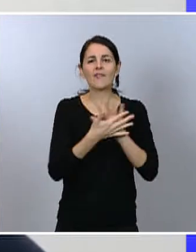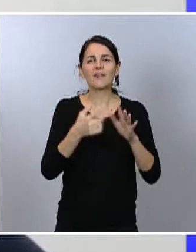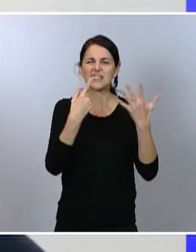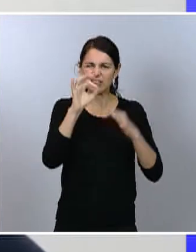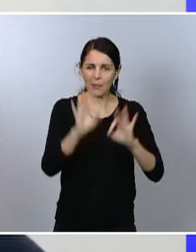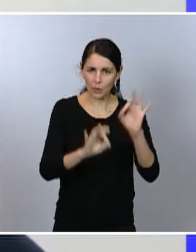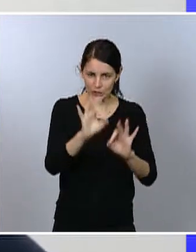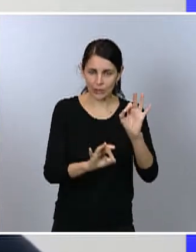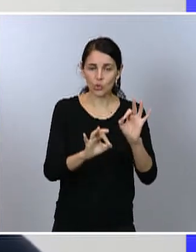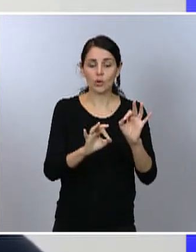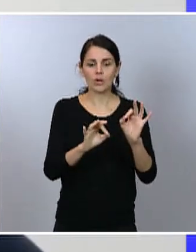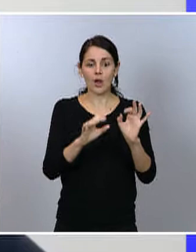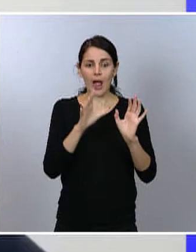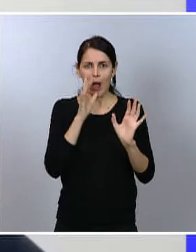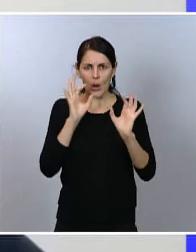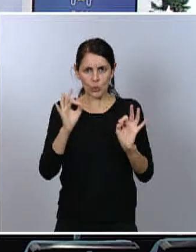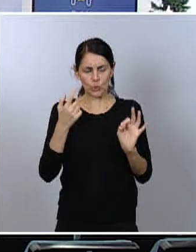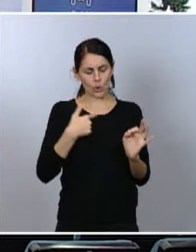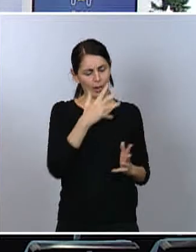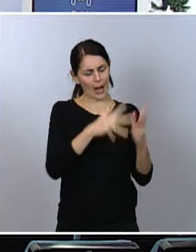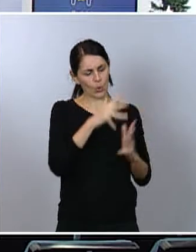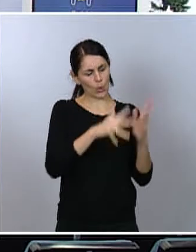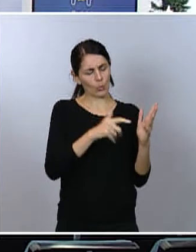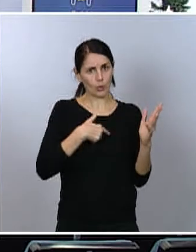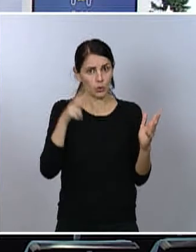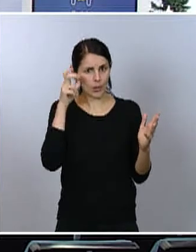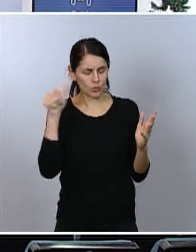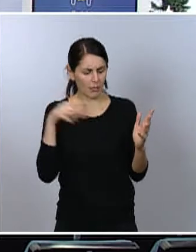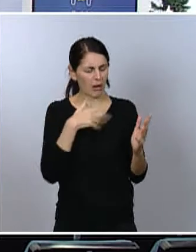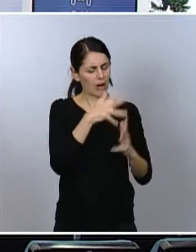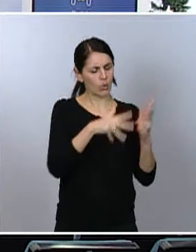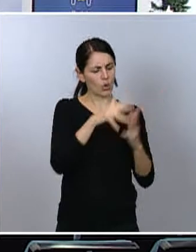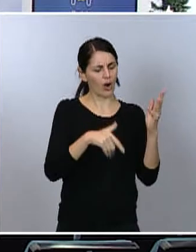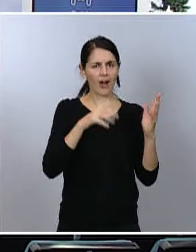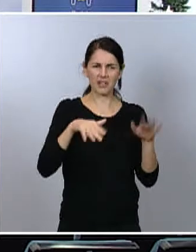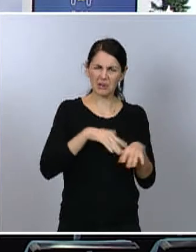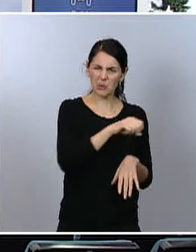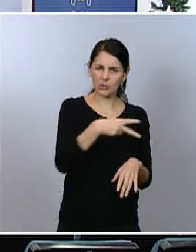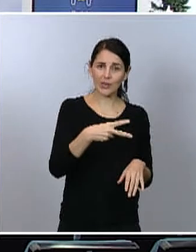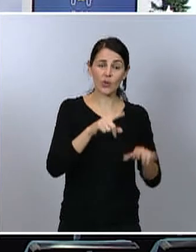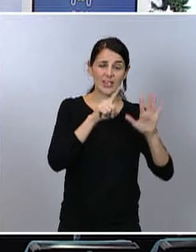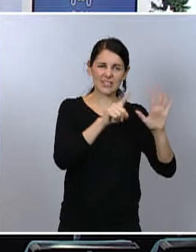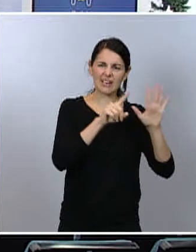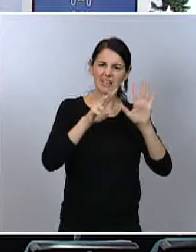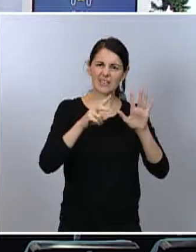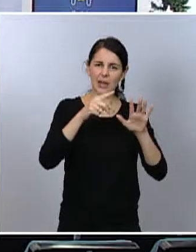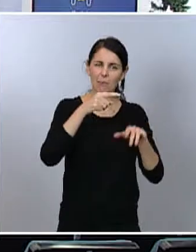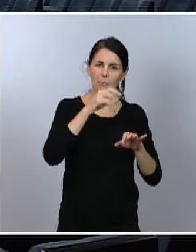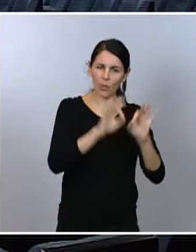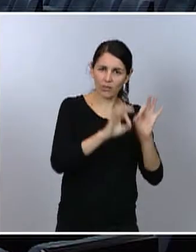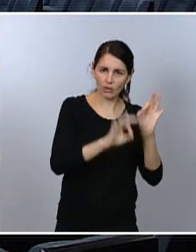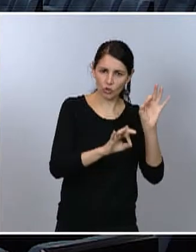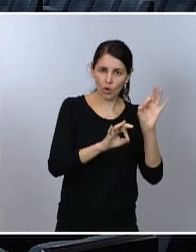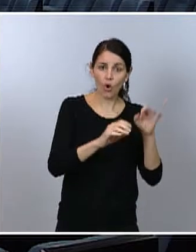estaban ustedes hablando, el cálculo y a mí me sale el 67,7% a partir del 11 de mayo. No sé si